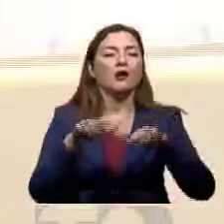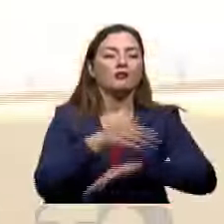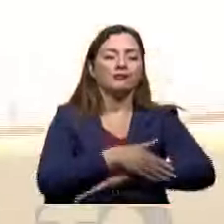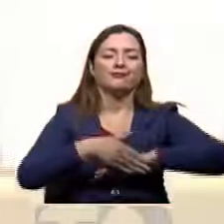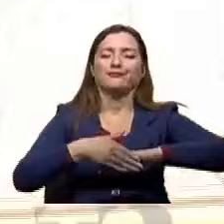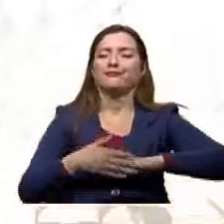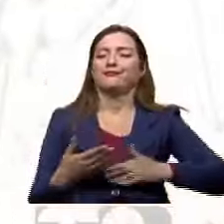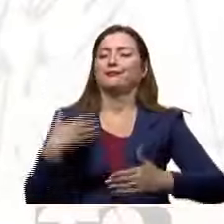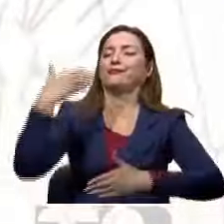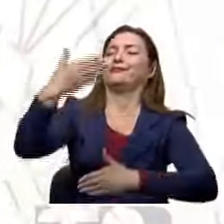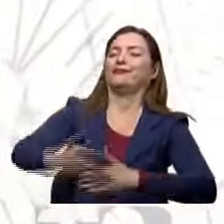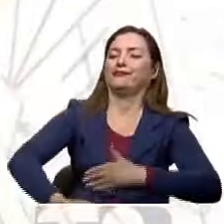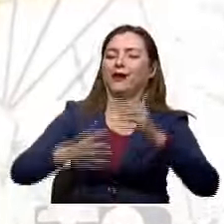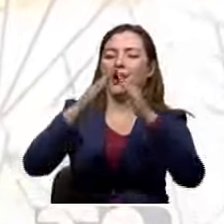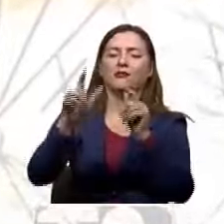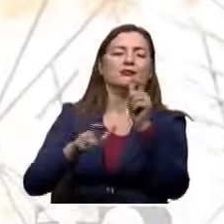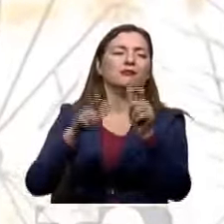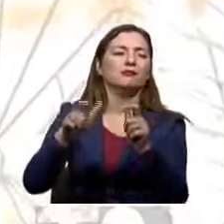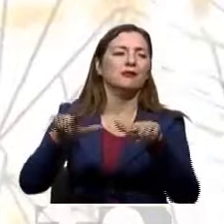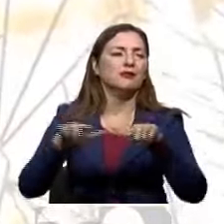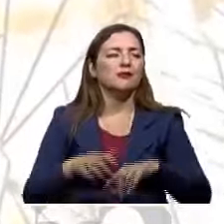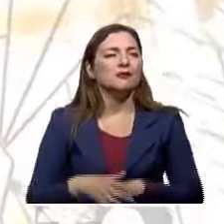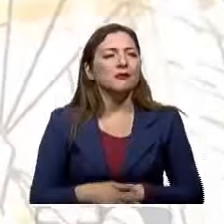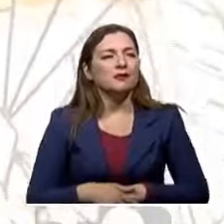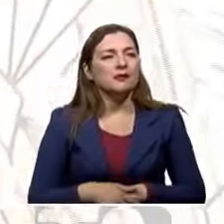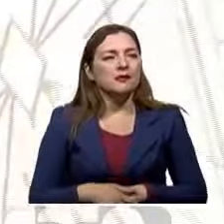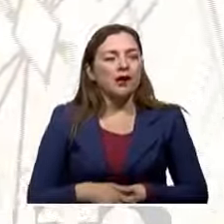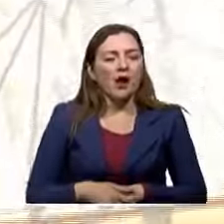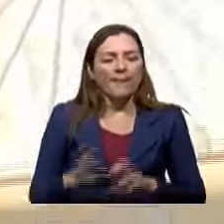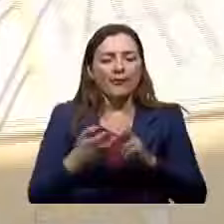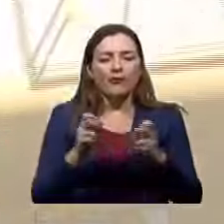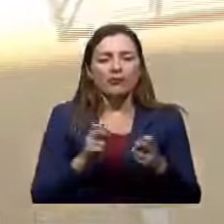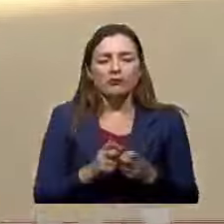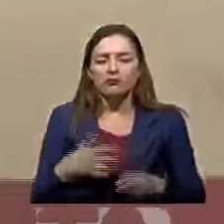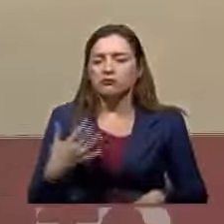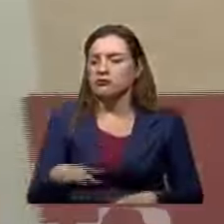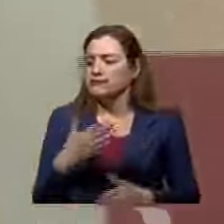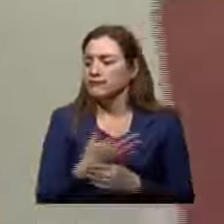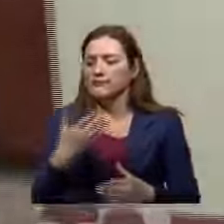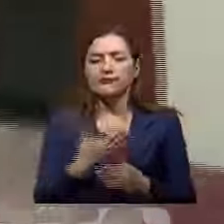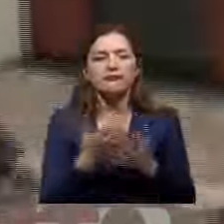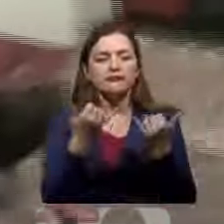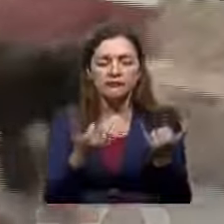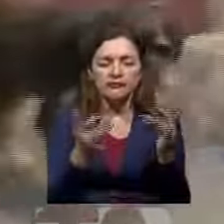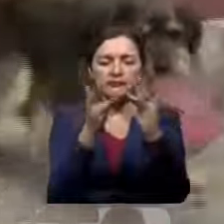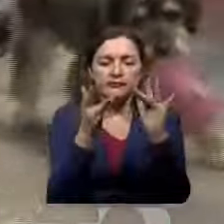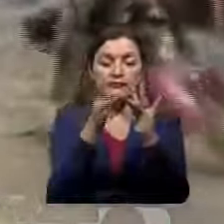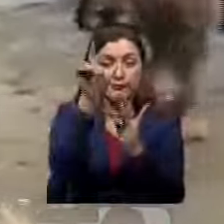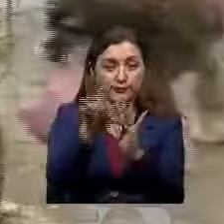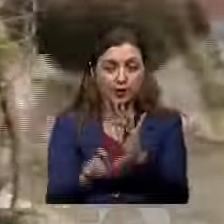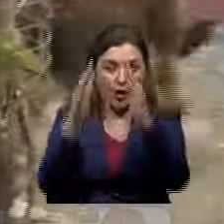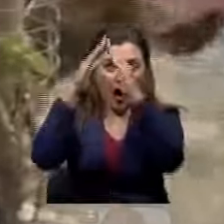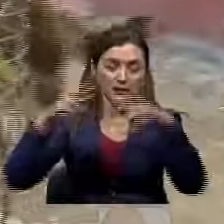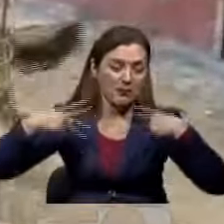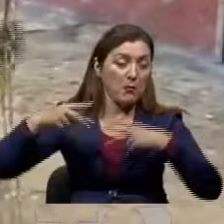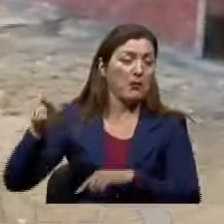calle frente a las viviendas de los vecinos de este sector. Esto obviamente les está generando muchísimos problemas. Estamos a esta hora con uno de los moradores de aquí. Muy